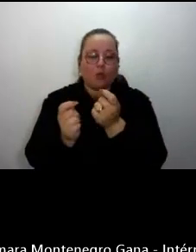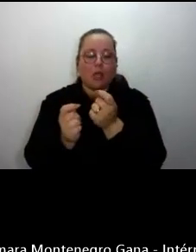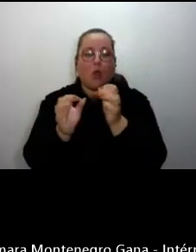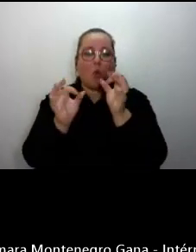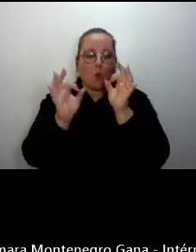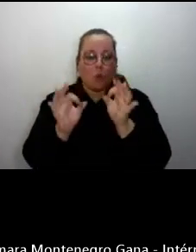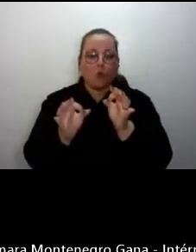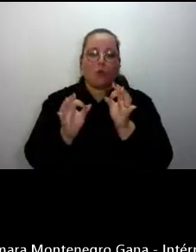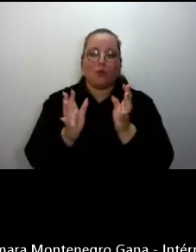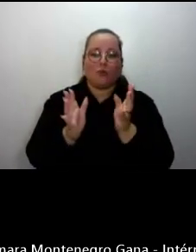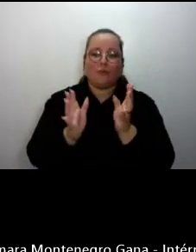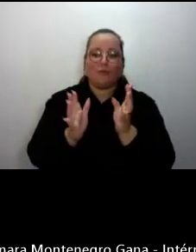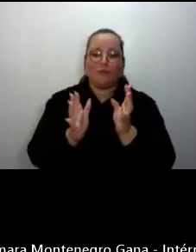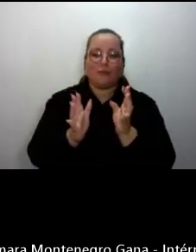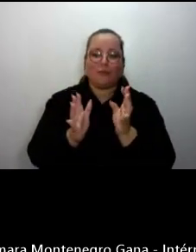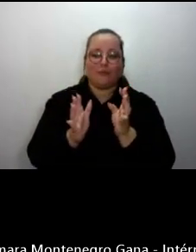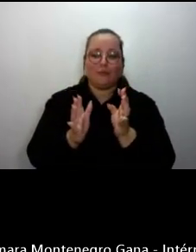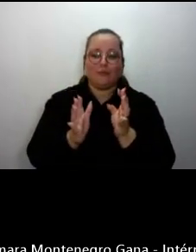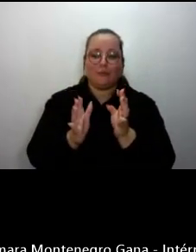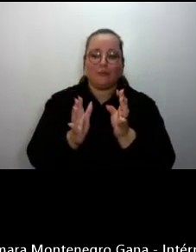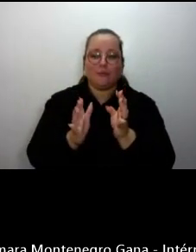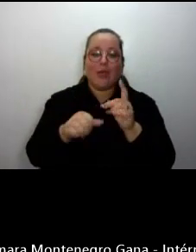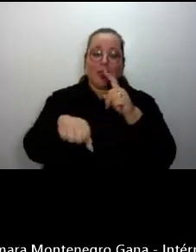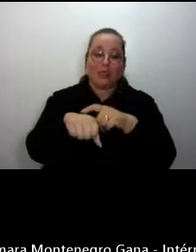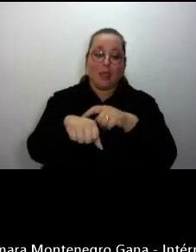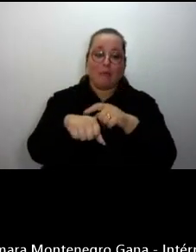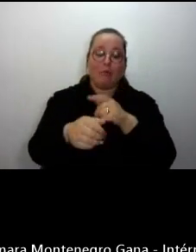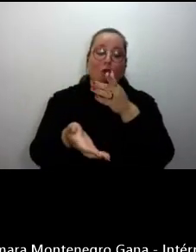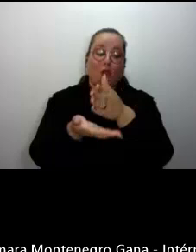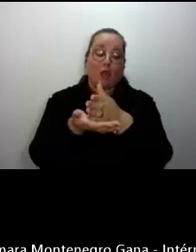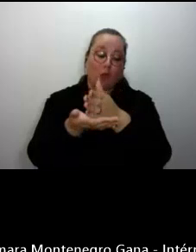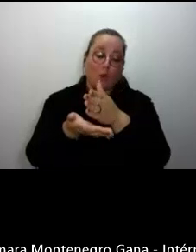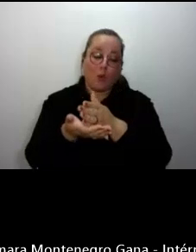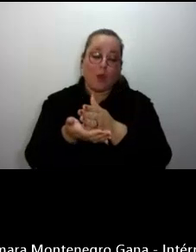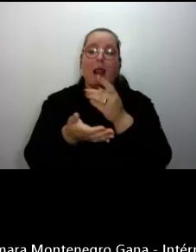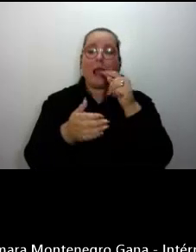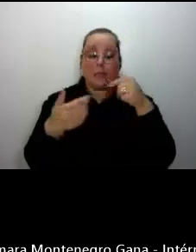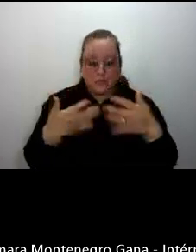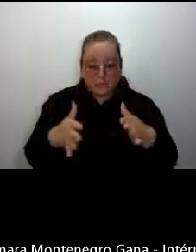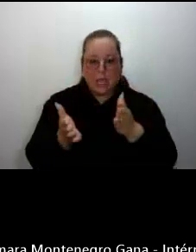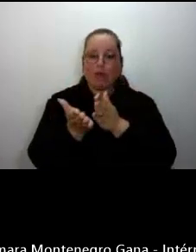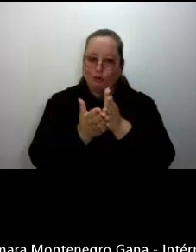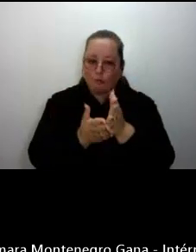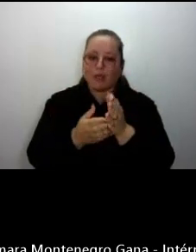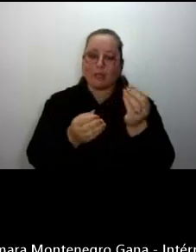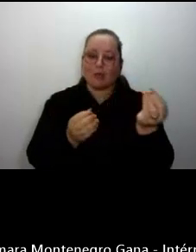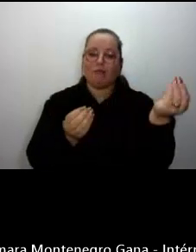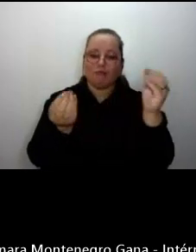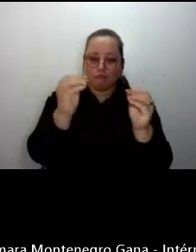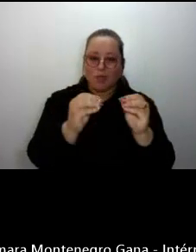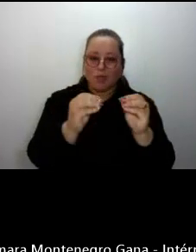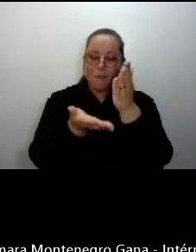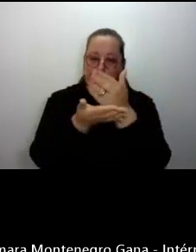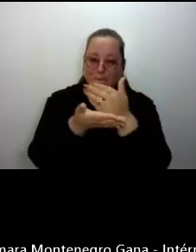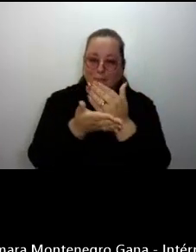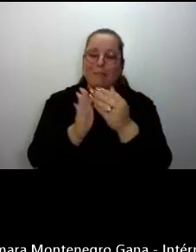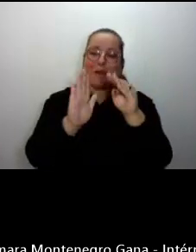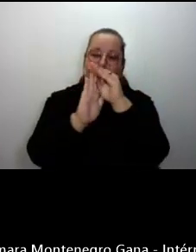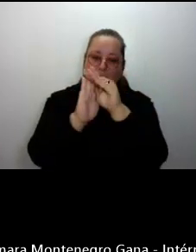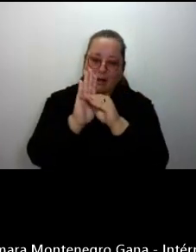¿cierto?, o a los tiempos de escuela. En este momento se están implementando ya los planes y durante el